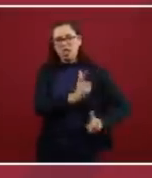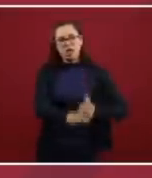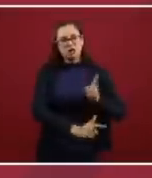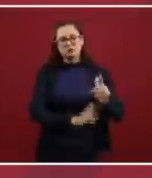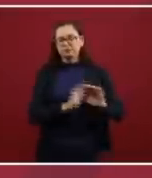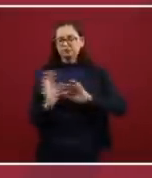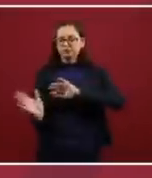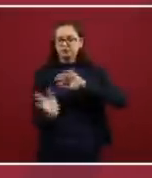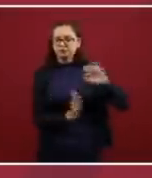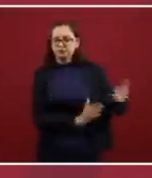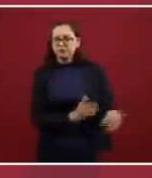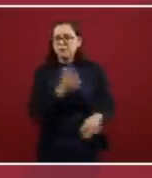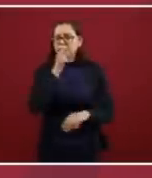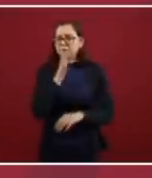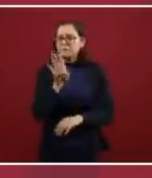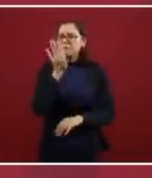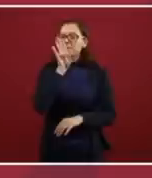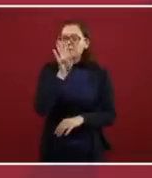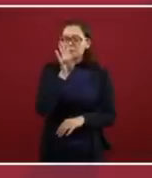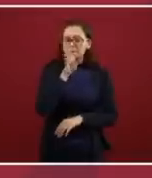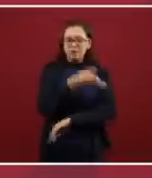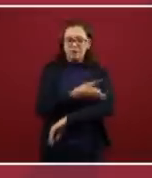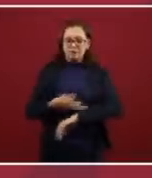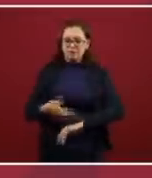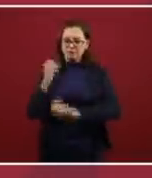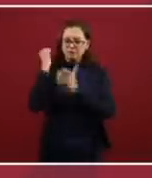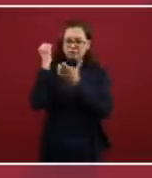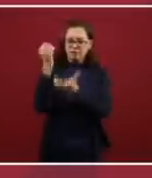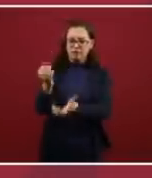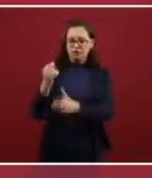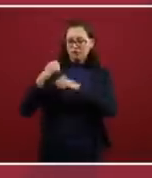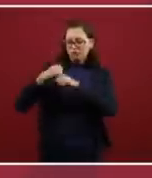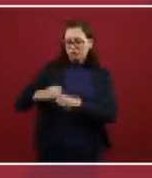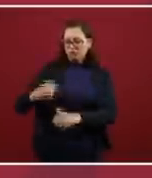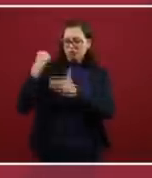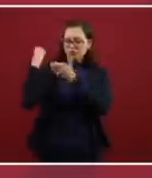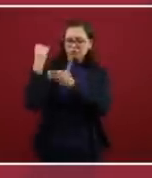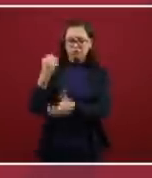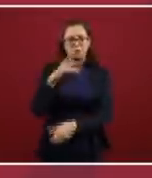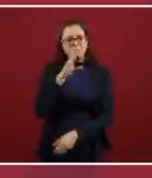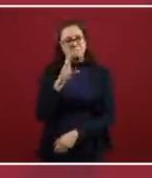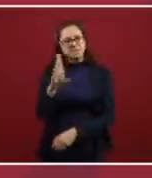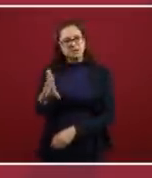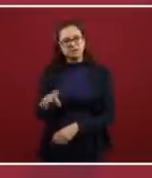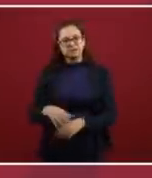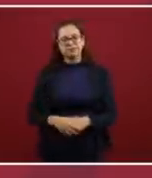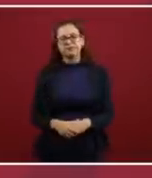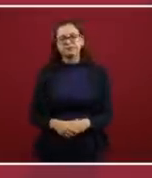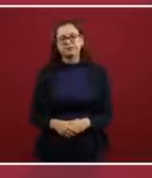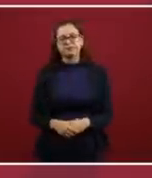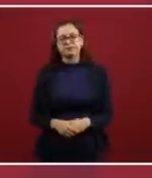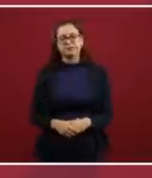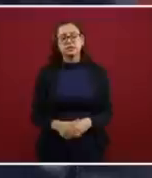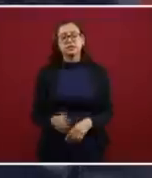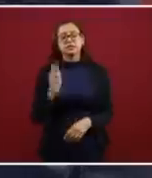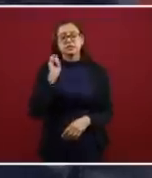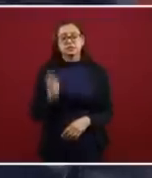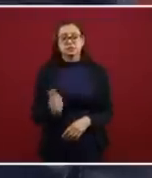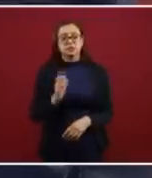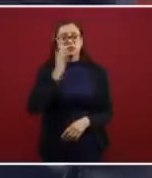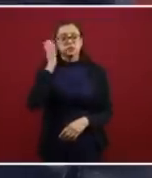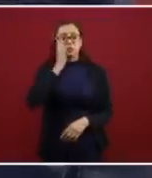de madres y padres de familia y a las autoridades. Estamos hablando de todas las